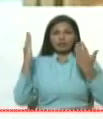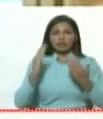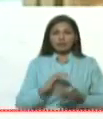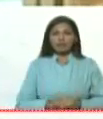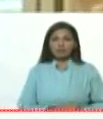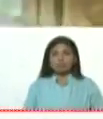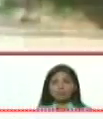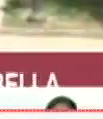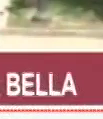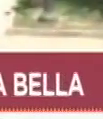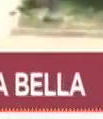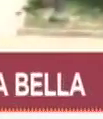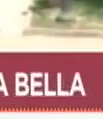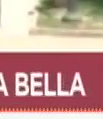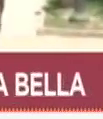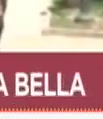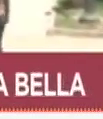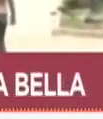Aragua.